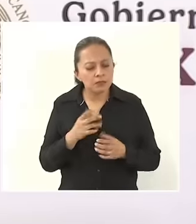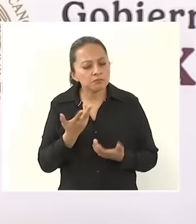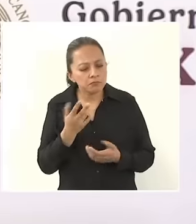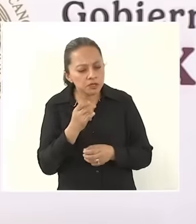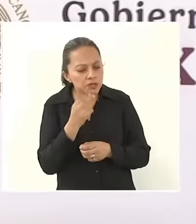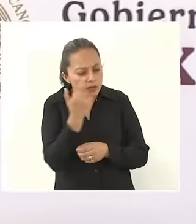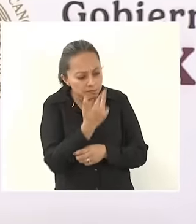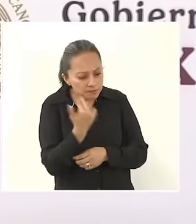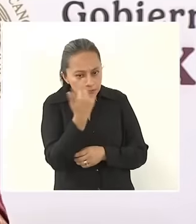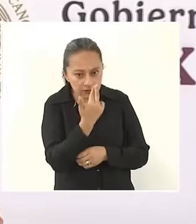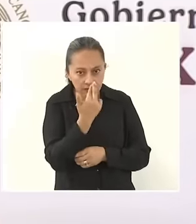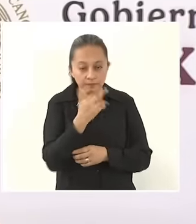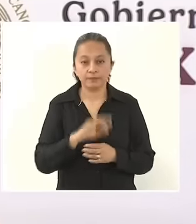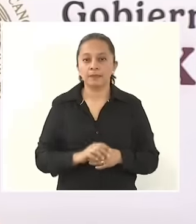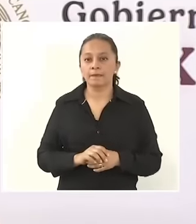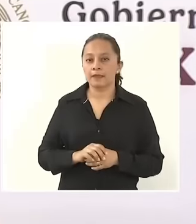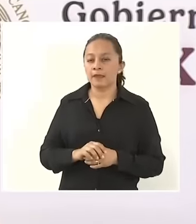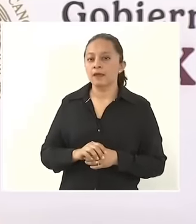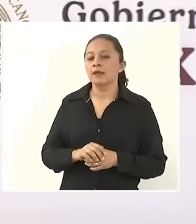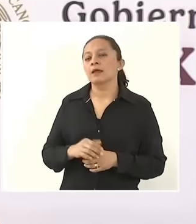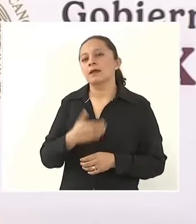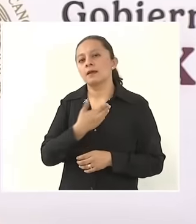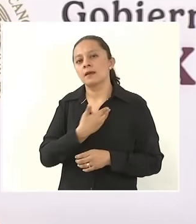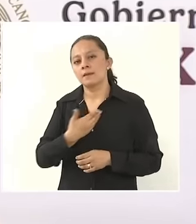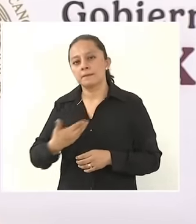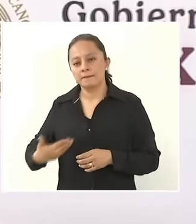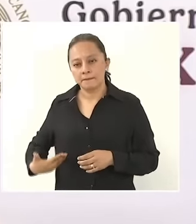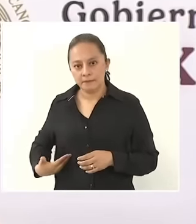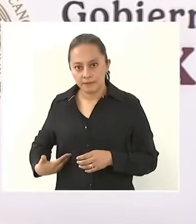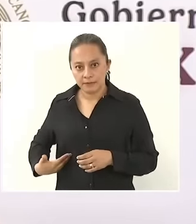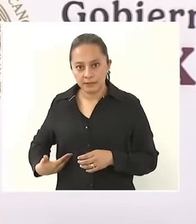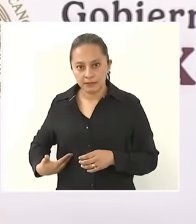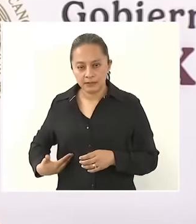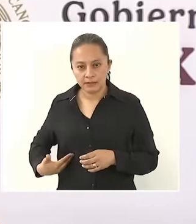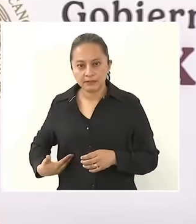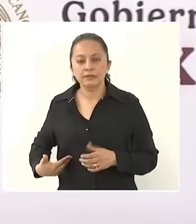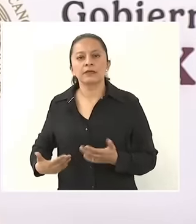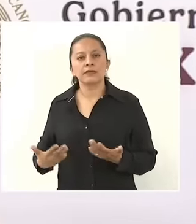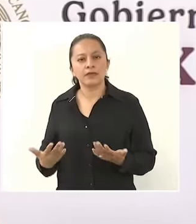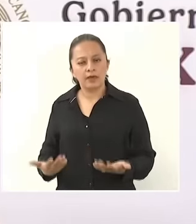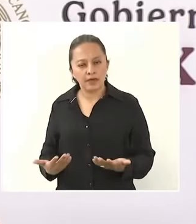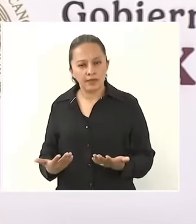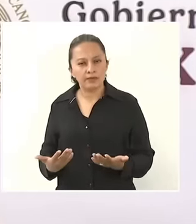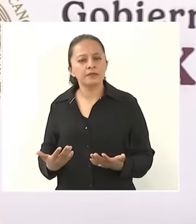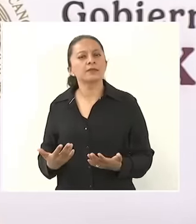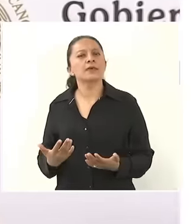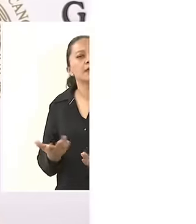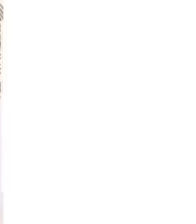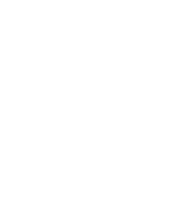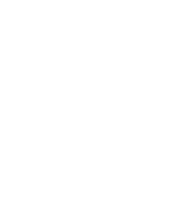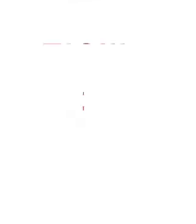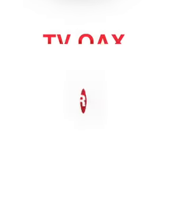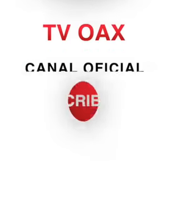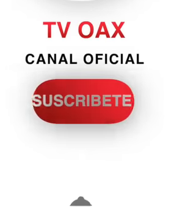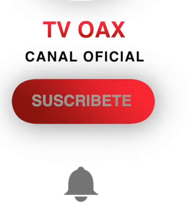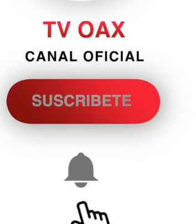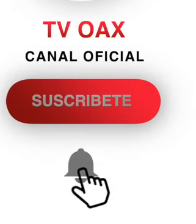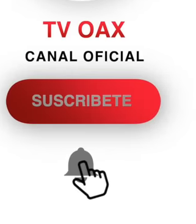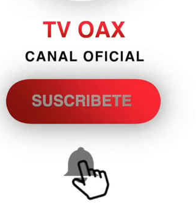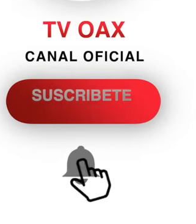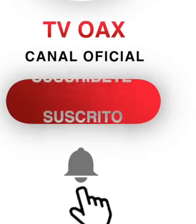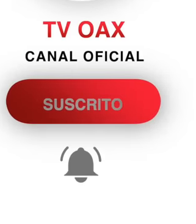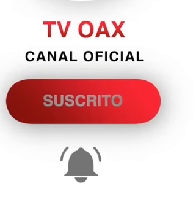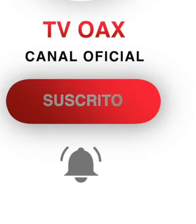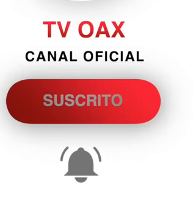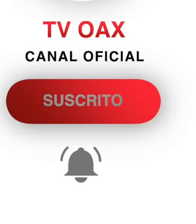el ejército, orden dada, no supervisada, sirve para nada. Así que vamos a seguir